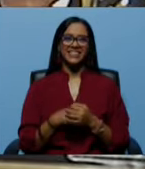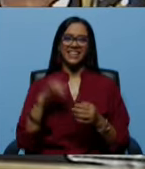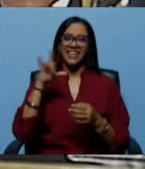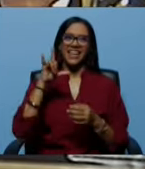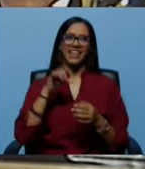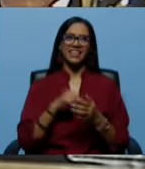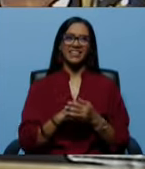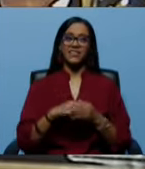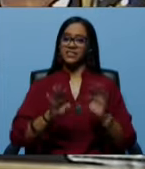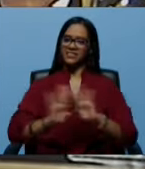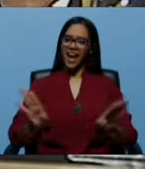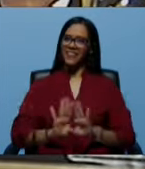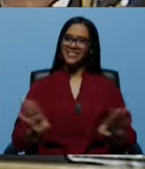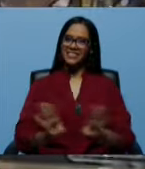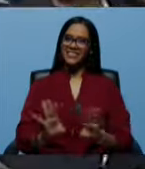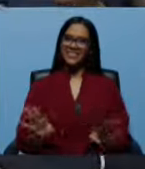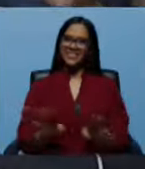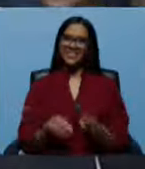Dejen.